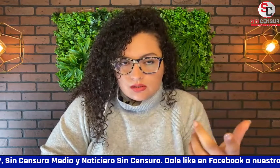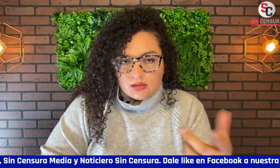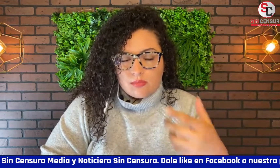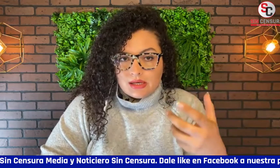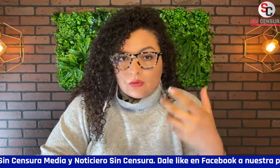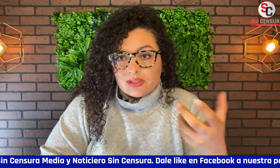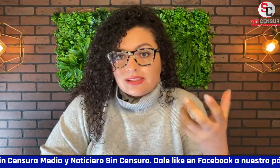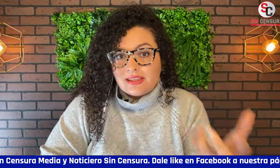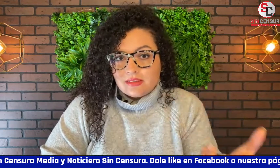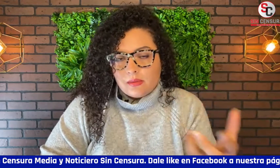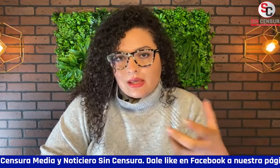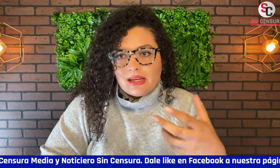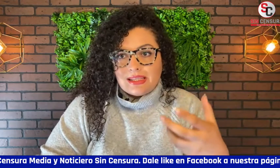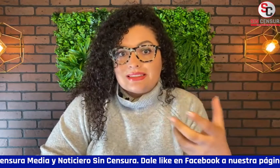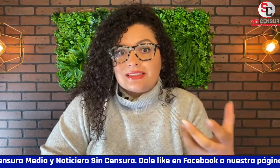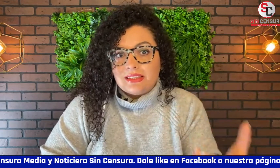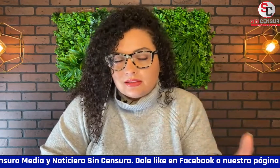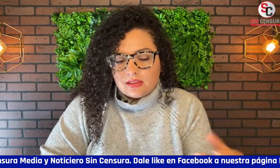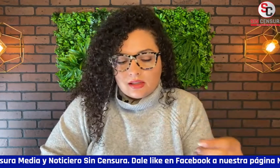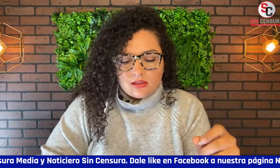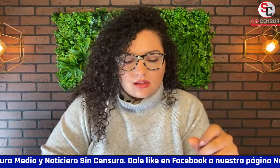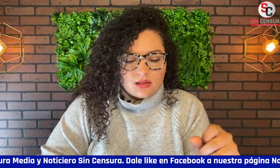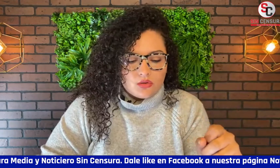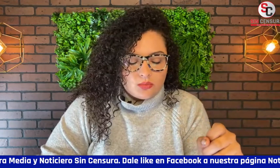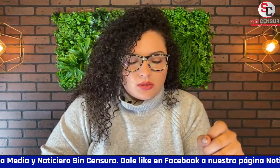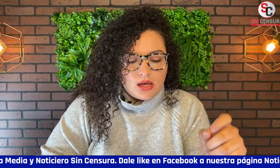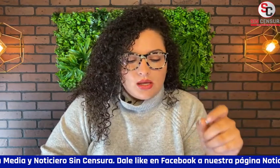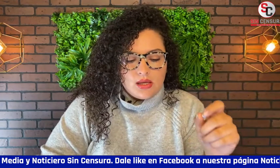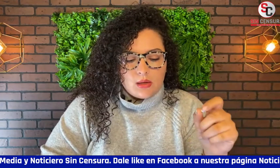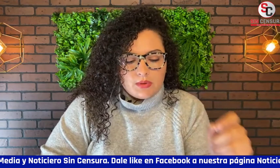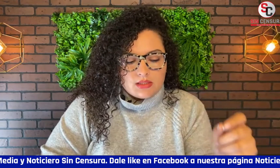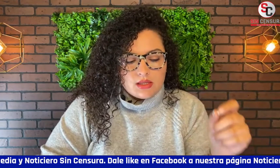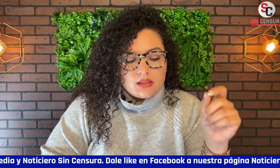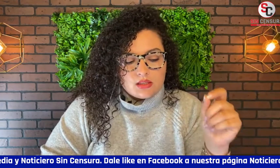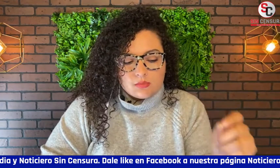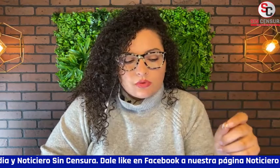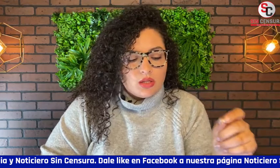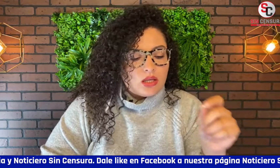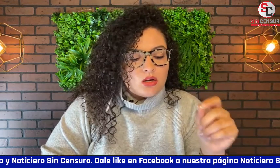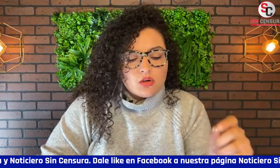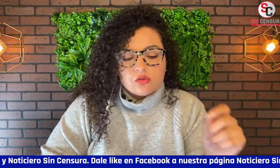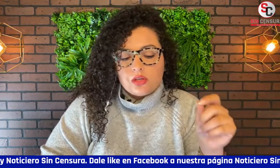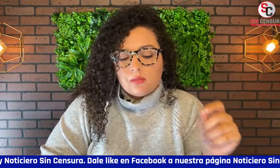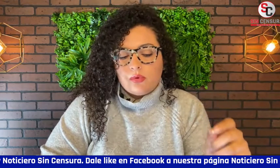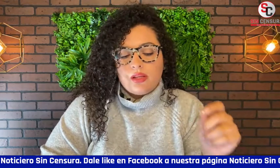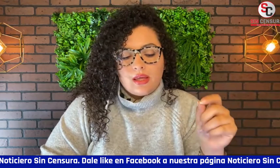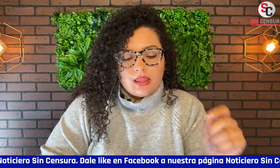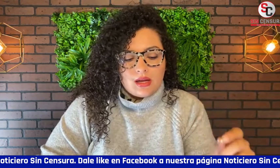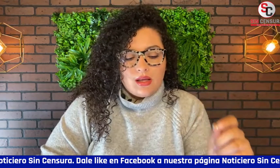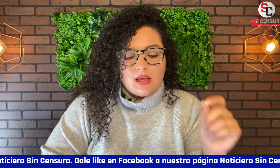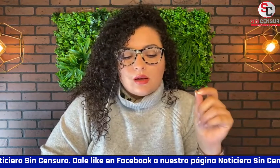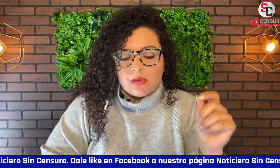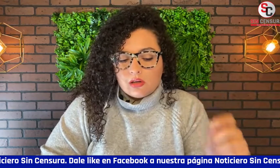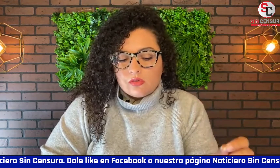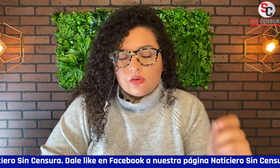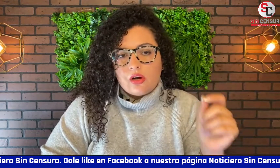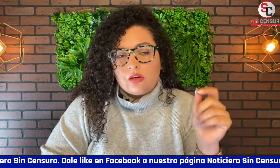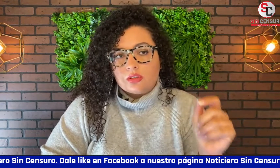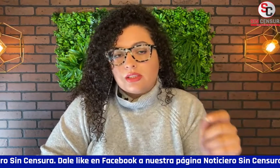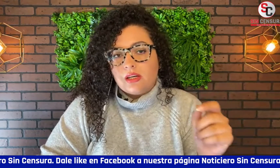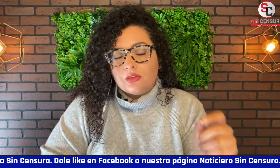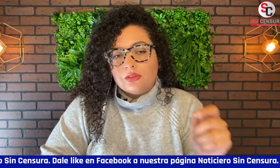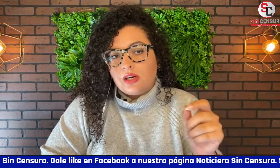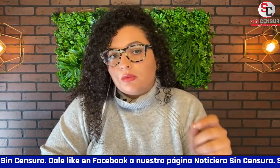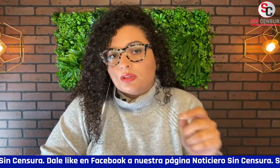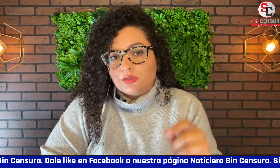en la insistencia de Ricardo Sevilla, el presidente responde que no se le puede quitar el micrófono